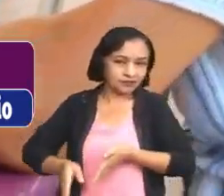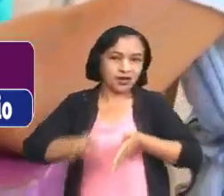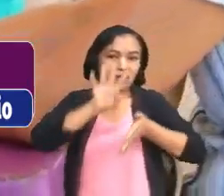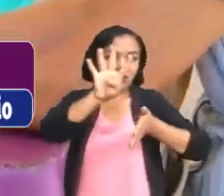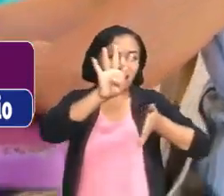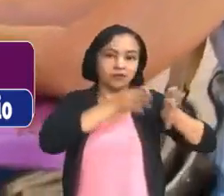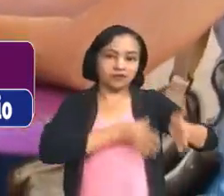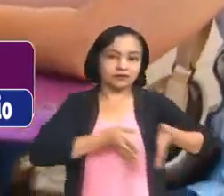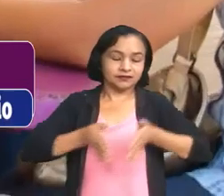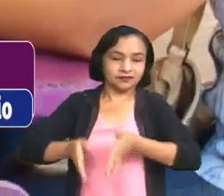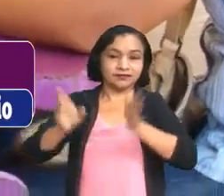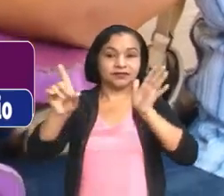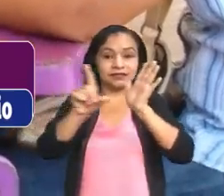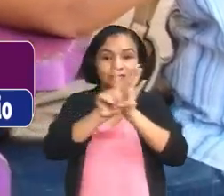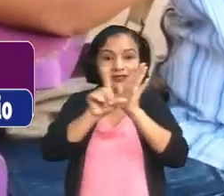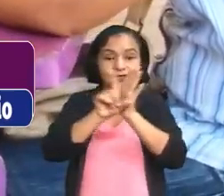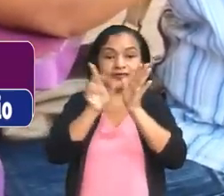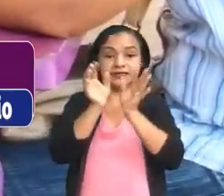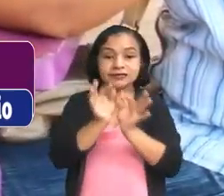buena, muy interesante, que